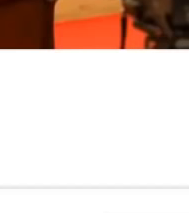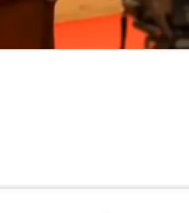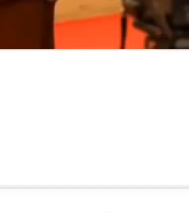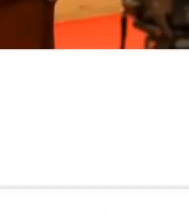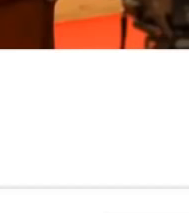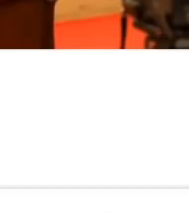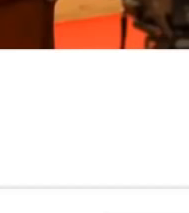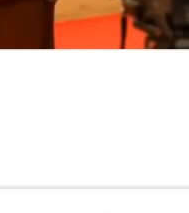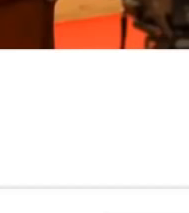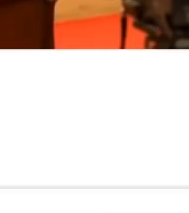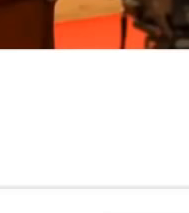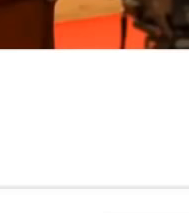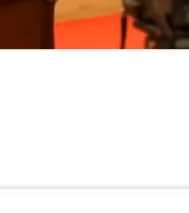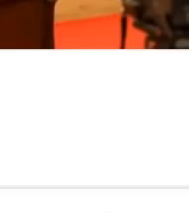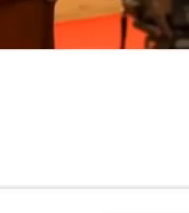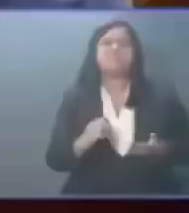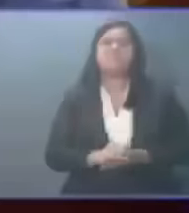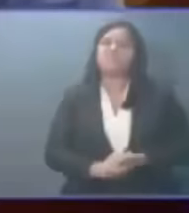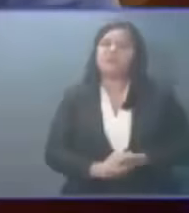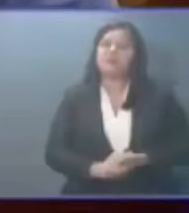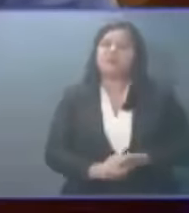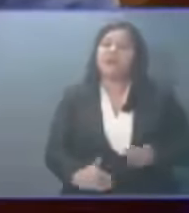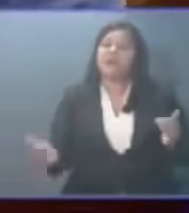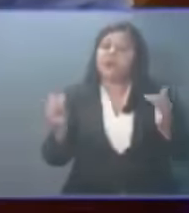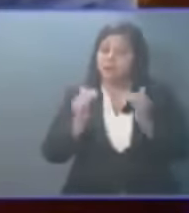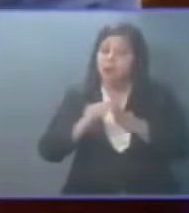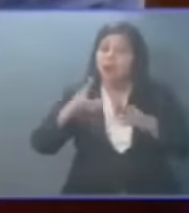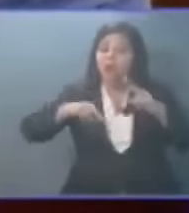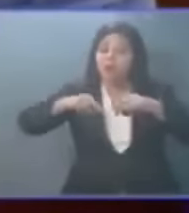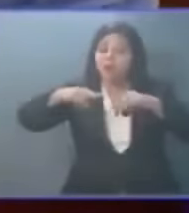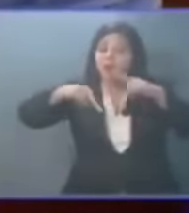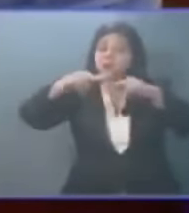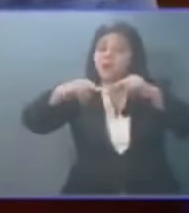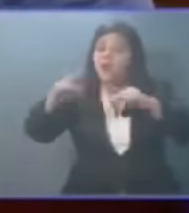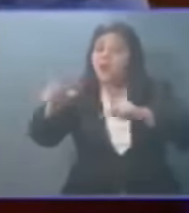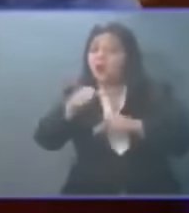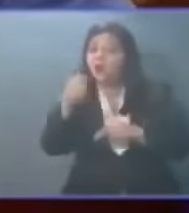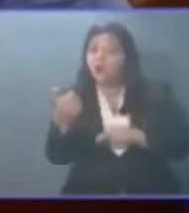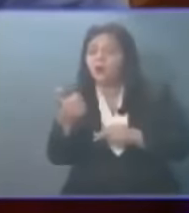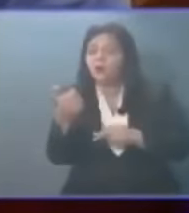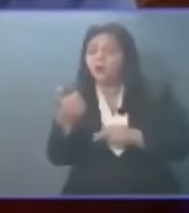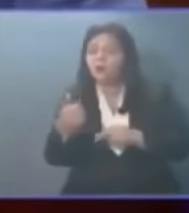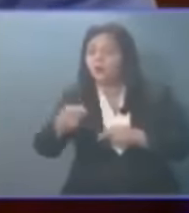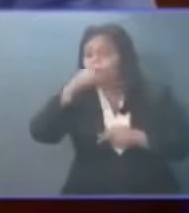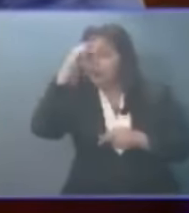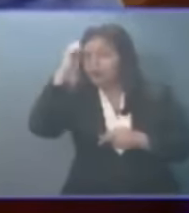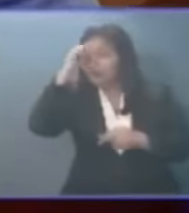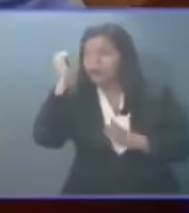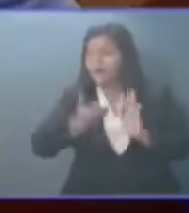el sermón de su vida. Veamos. Construimos una obra de gran impacto para el desarrollo de la...